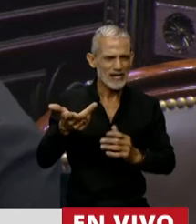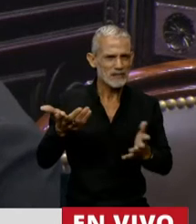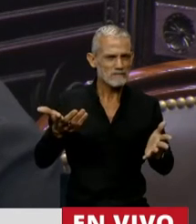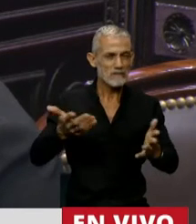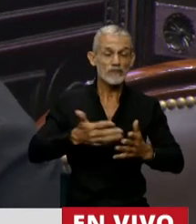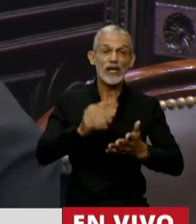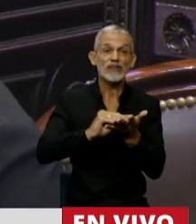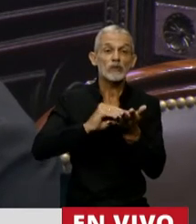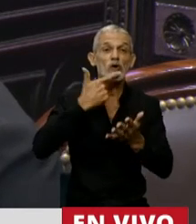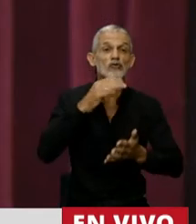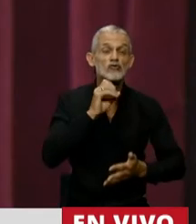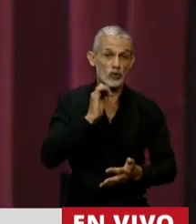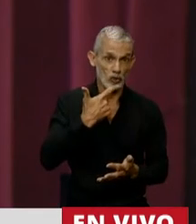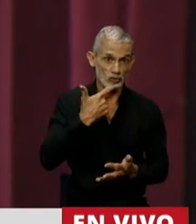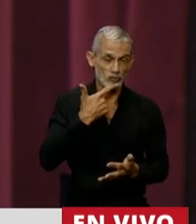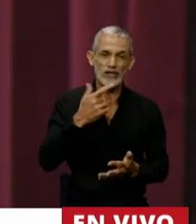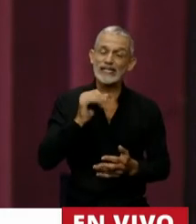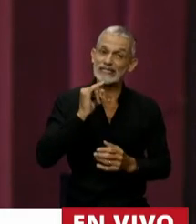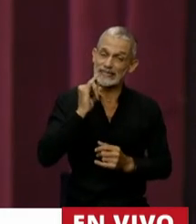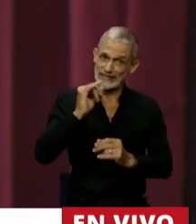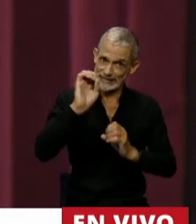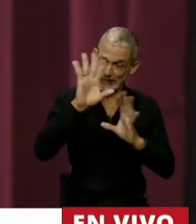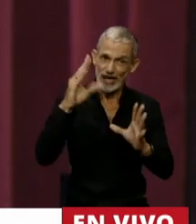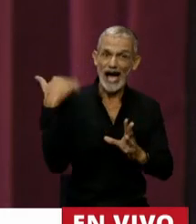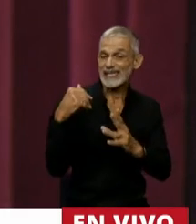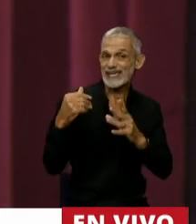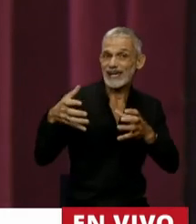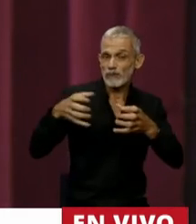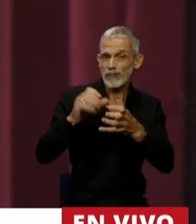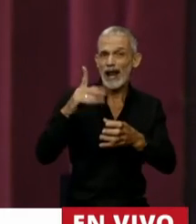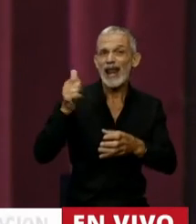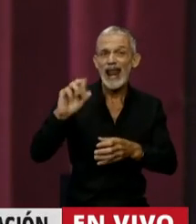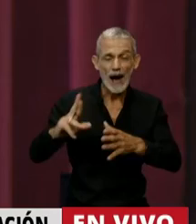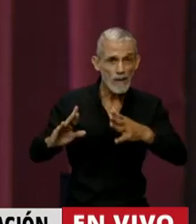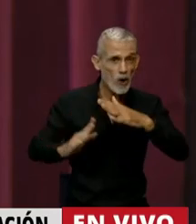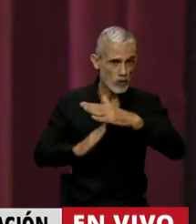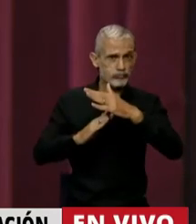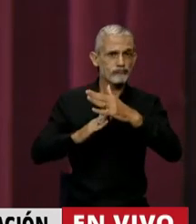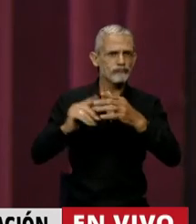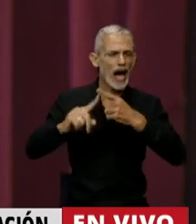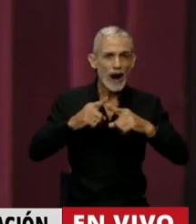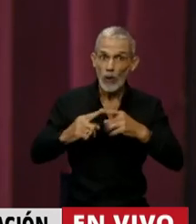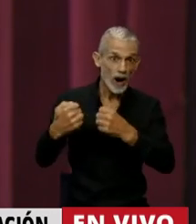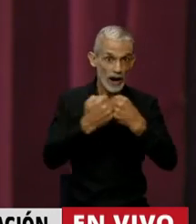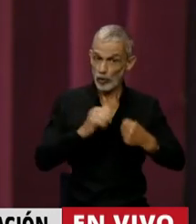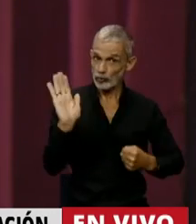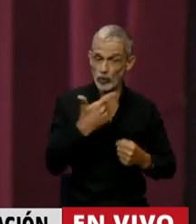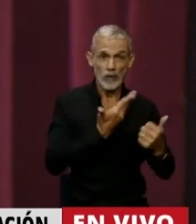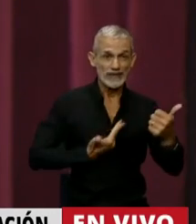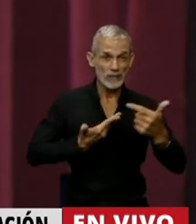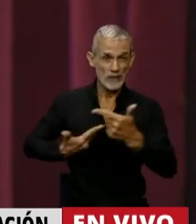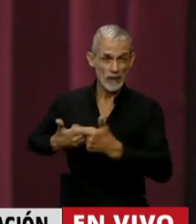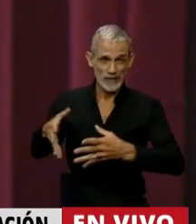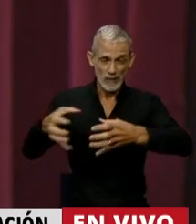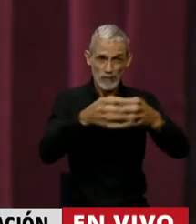diputados otros quiero hacerles la aclaración de que ayer en labor parlamentaria se acordó por todos los presidentes de bloque